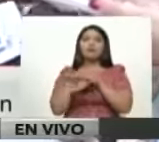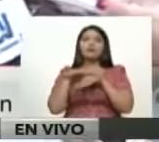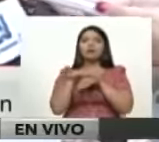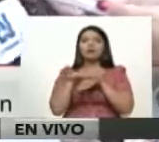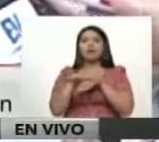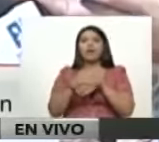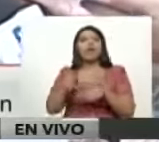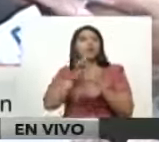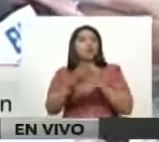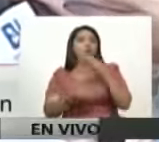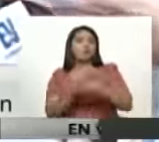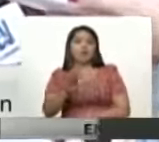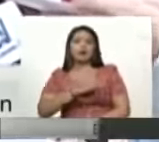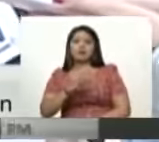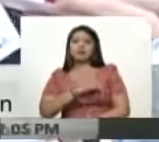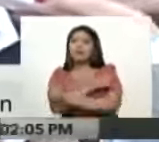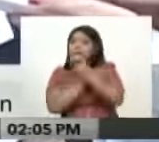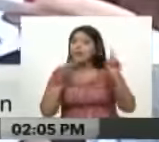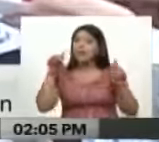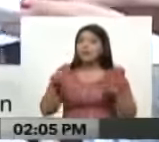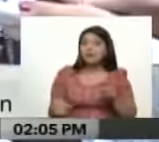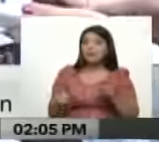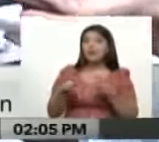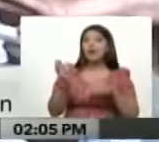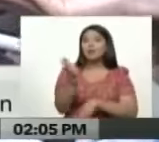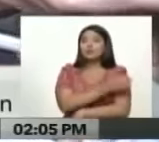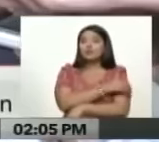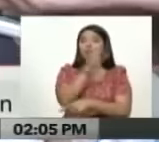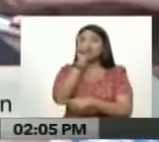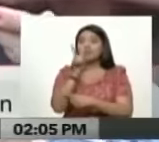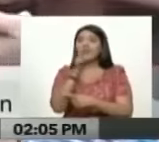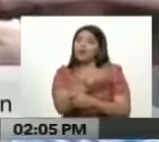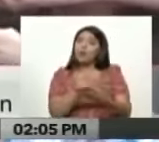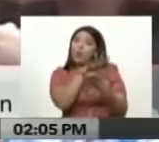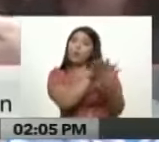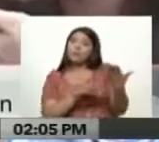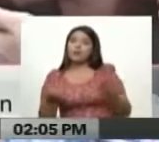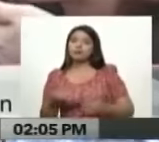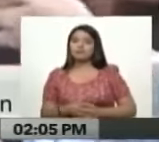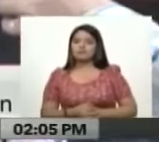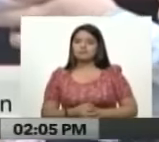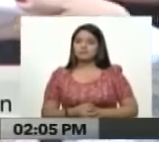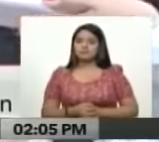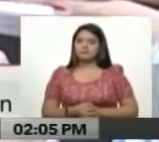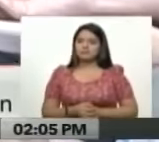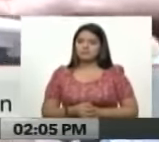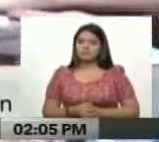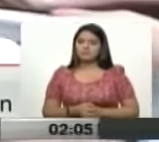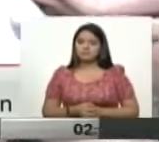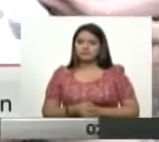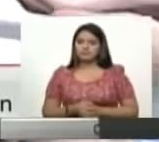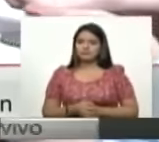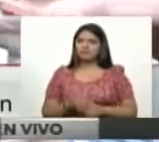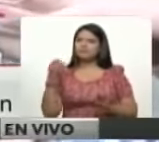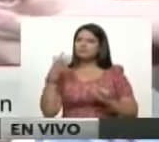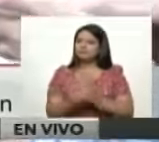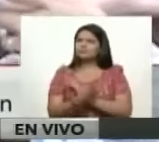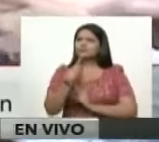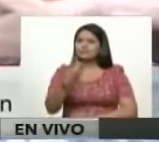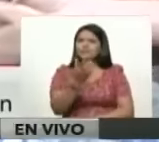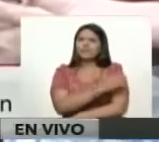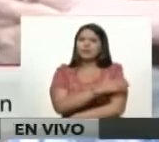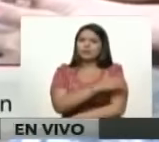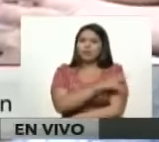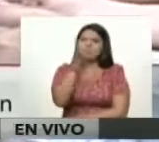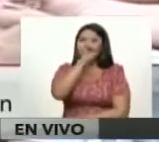lo ha hecho. Aquí la derecha venezolana quiere copiar exactamente. Ahora, precisamente, es primera vez. Esto puede ser un síntoma de lo que se ha venido diciendo, de la oposición de utilizar el poder